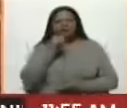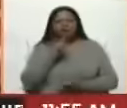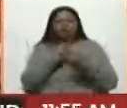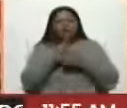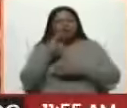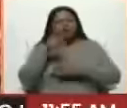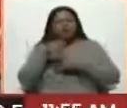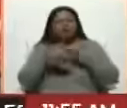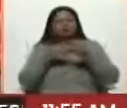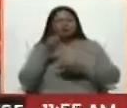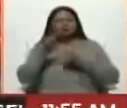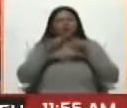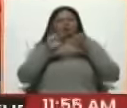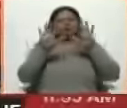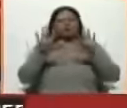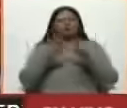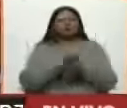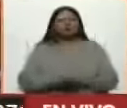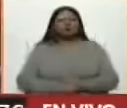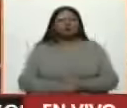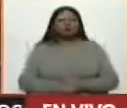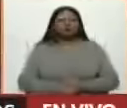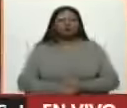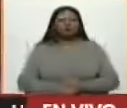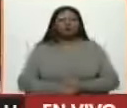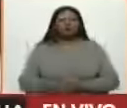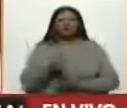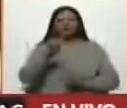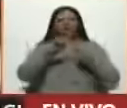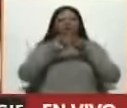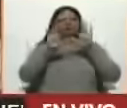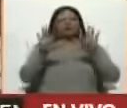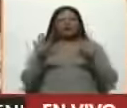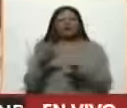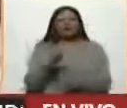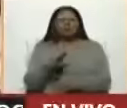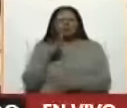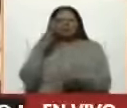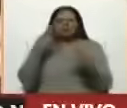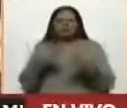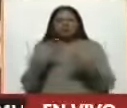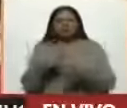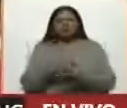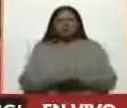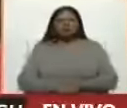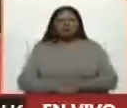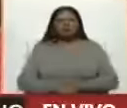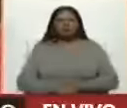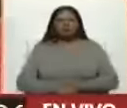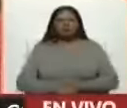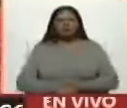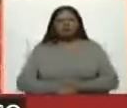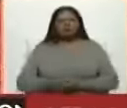debe funcionar este 1x10. Este 1x10 debe nacer de la sinceridad. Es más, debe nacer de la